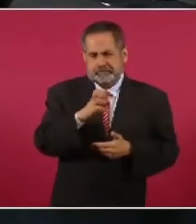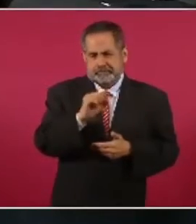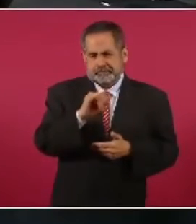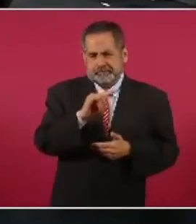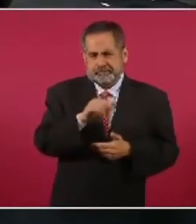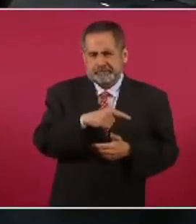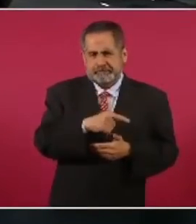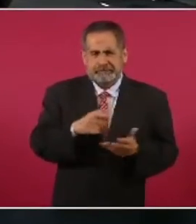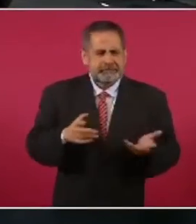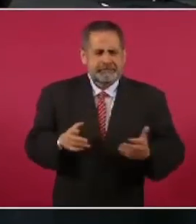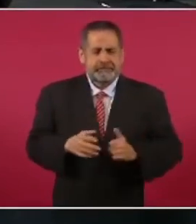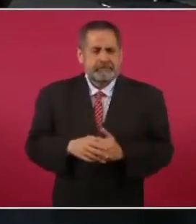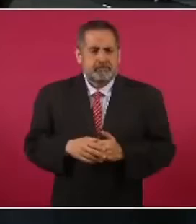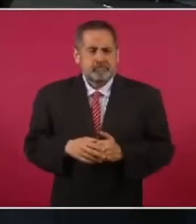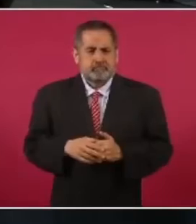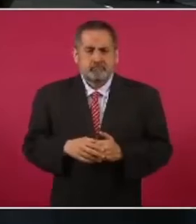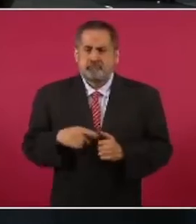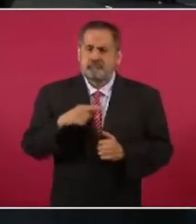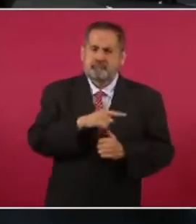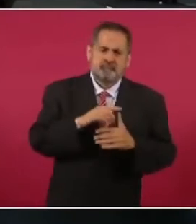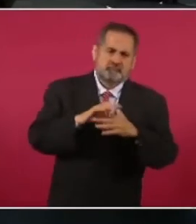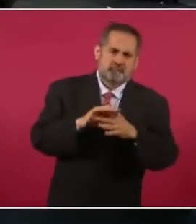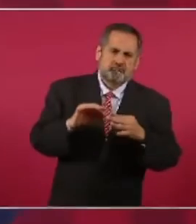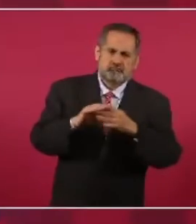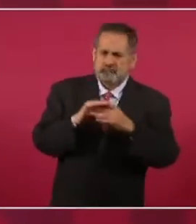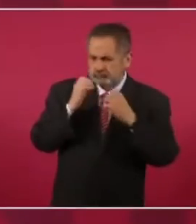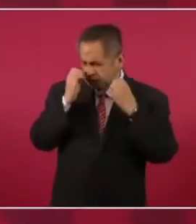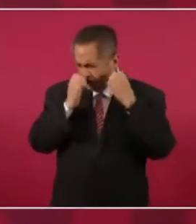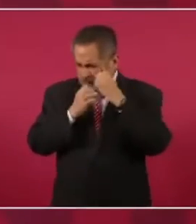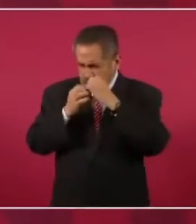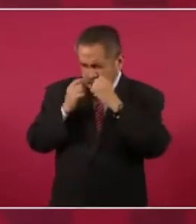que son muy buenos para el análisis de la